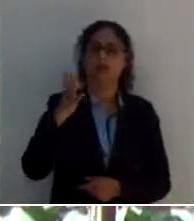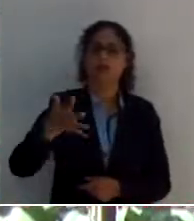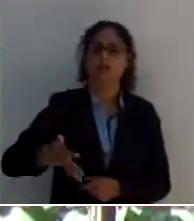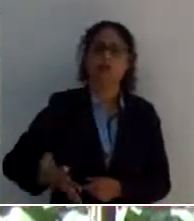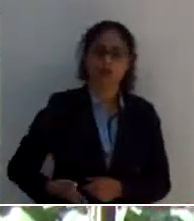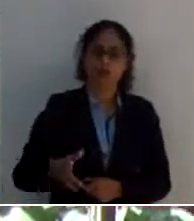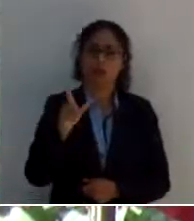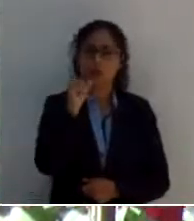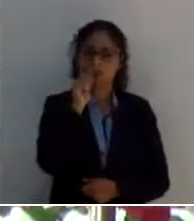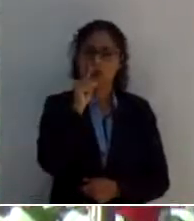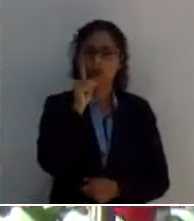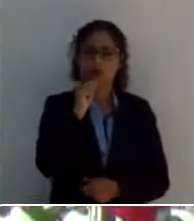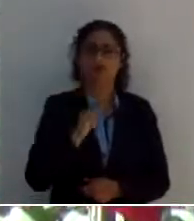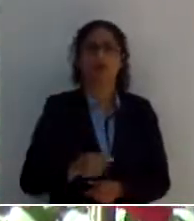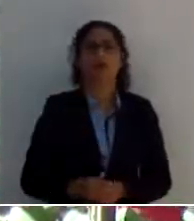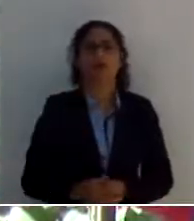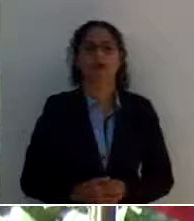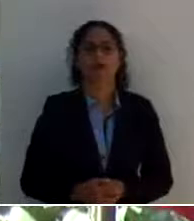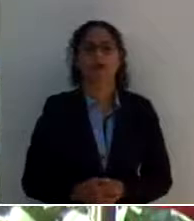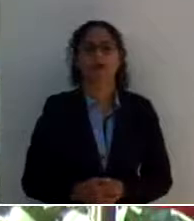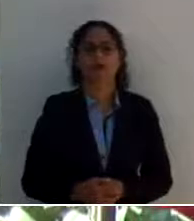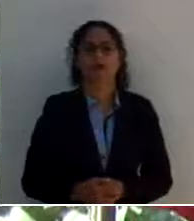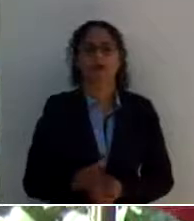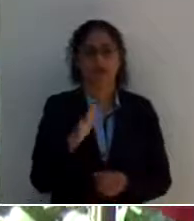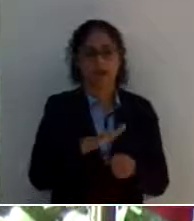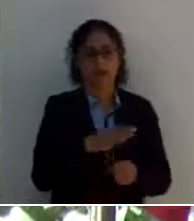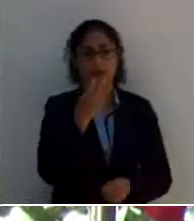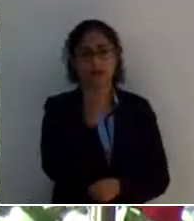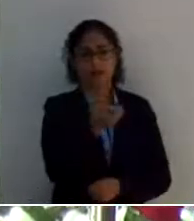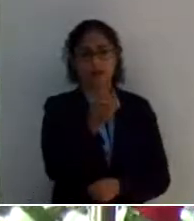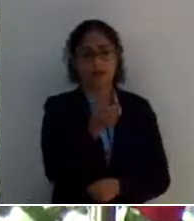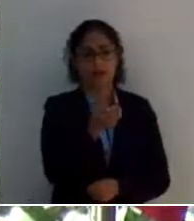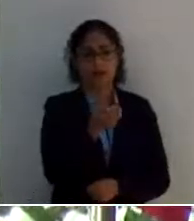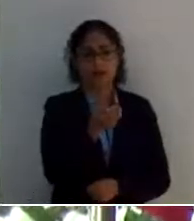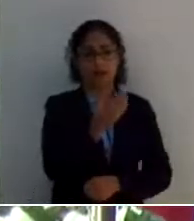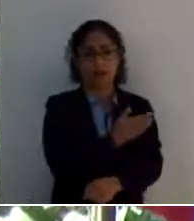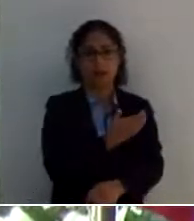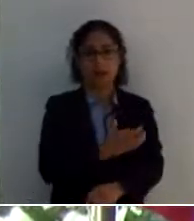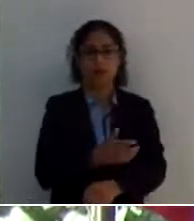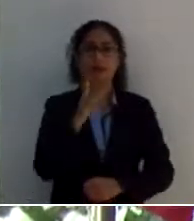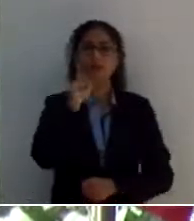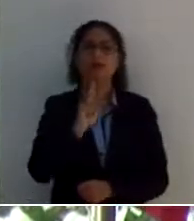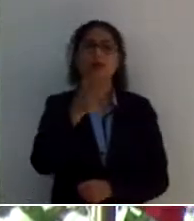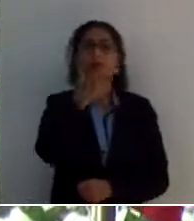orgullosamente policía. Por ello, compañeras y